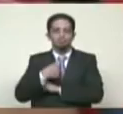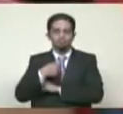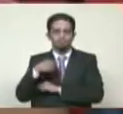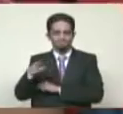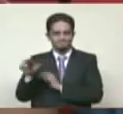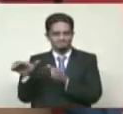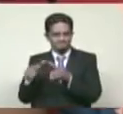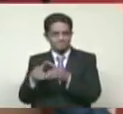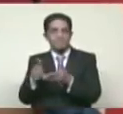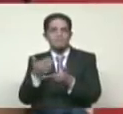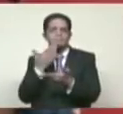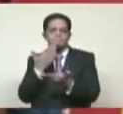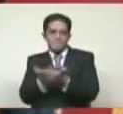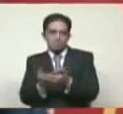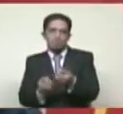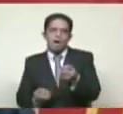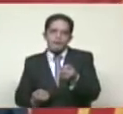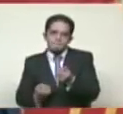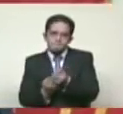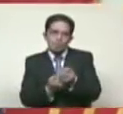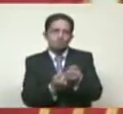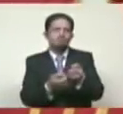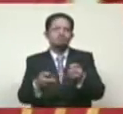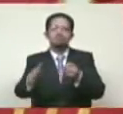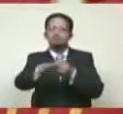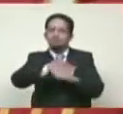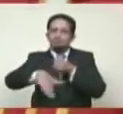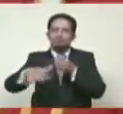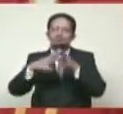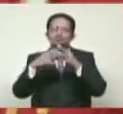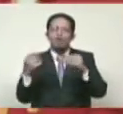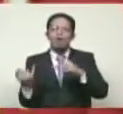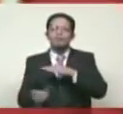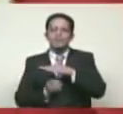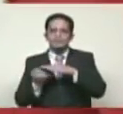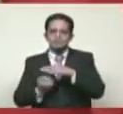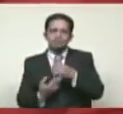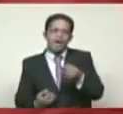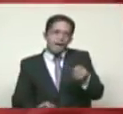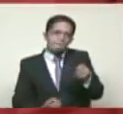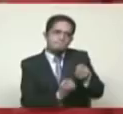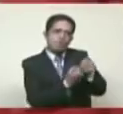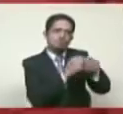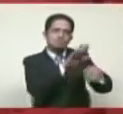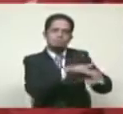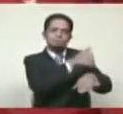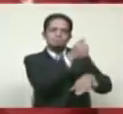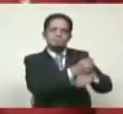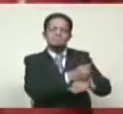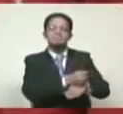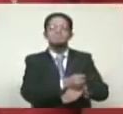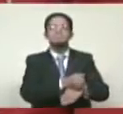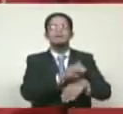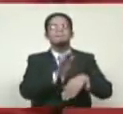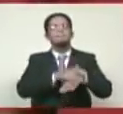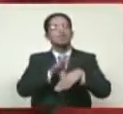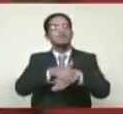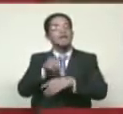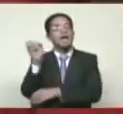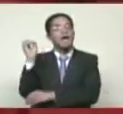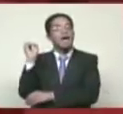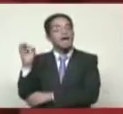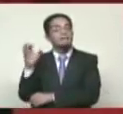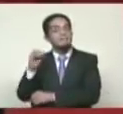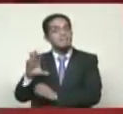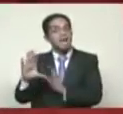y pido el apoyo de todas las instituciones y del pueblo para la Asamblea Nacional Constituyente, porque la Asamblea Constituyente es la